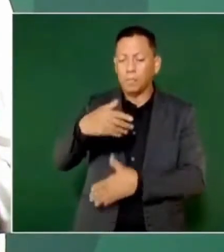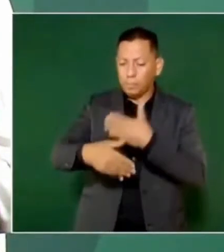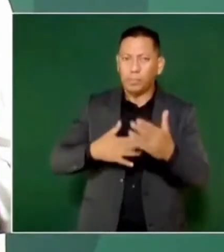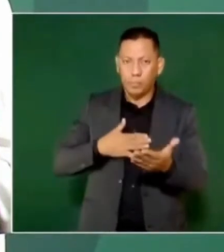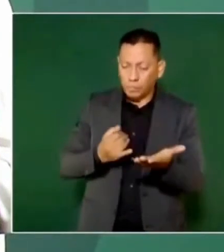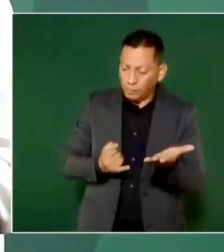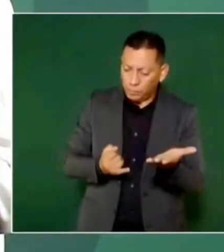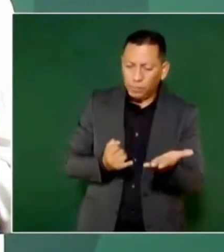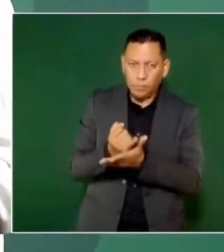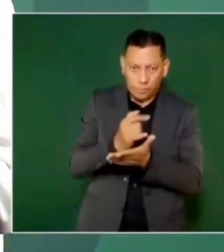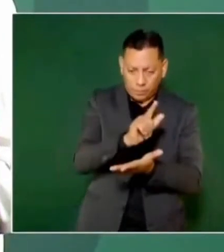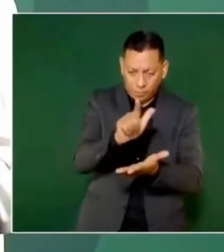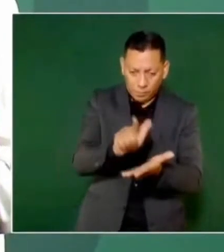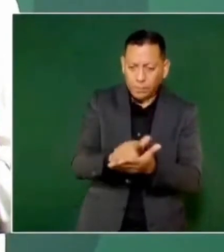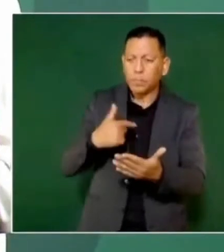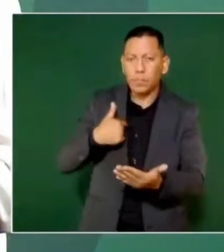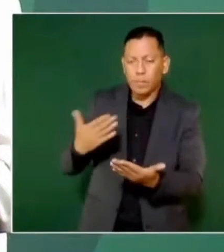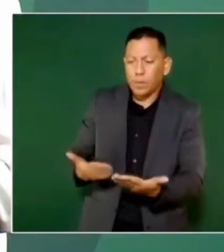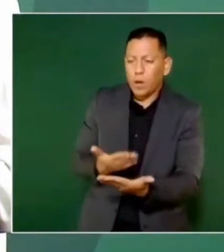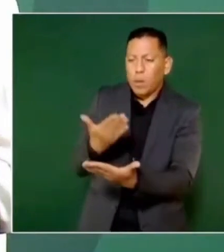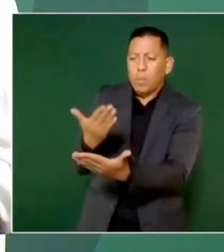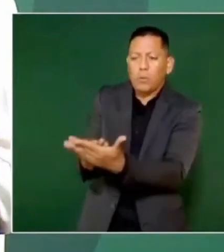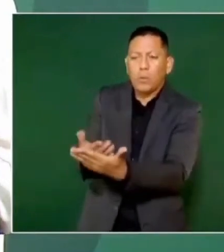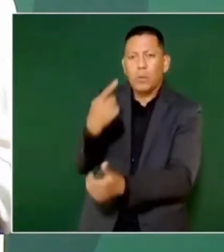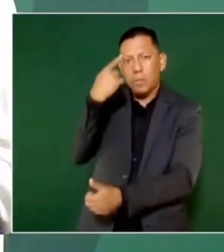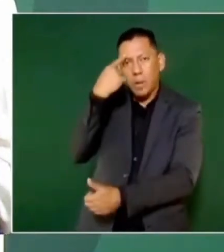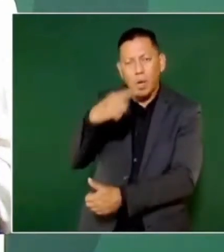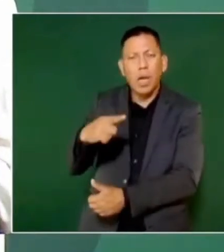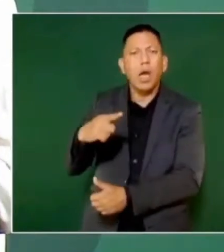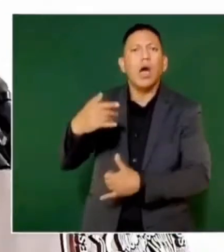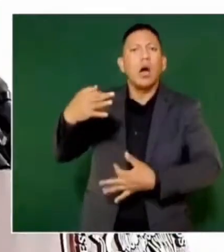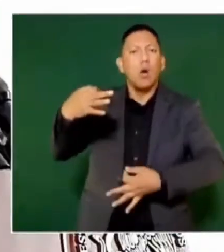y ministros los elija el pueblo.